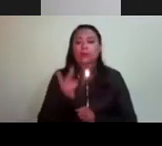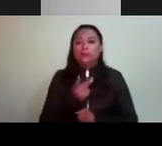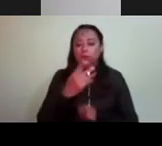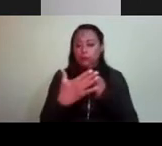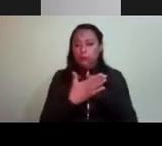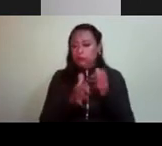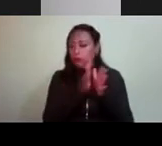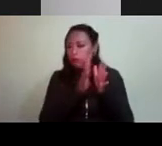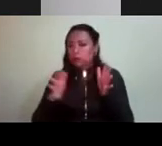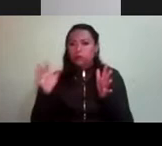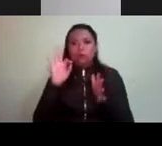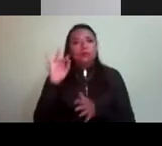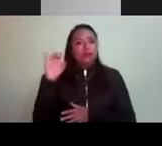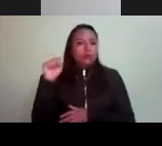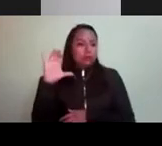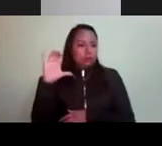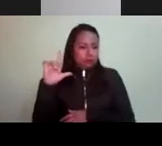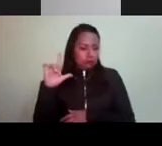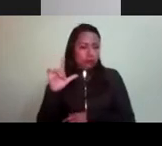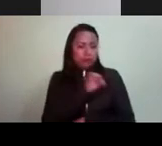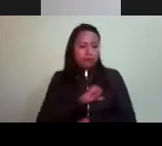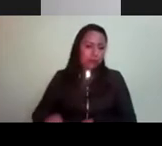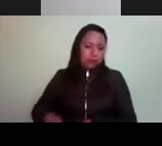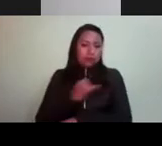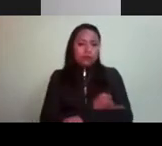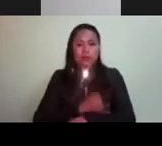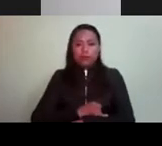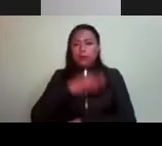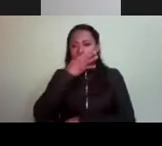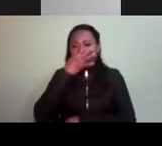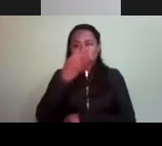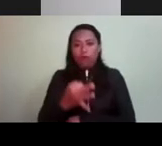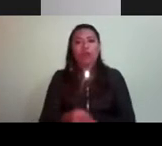la alcaldía de Iztapalapa le fue comunicado un techo presupuestal de